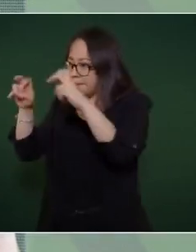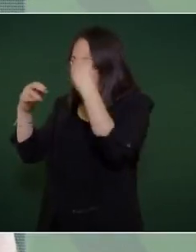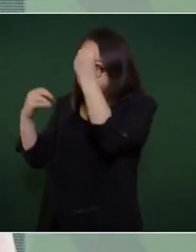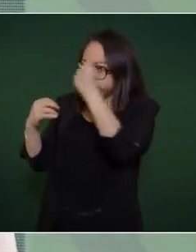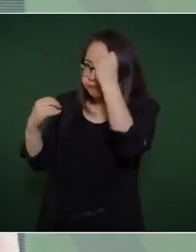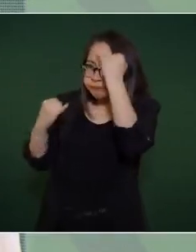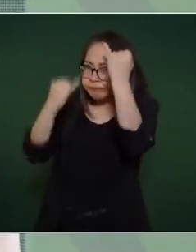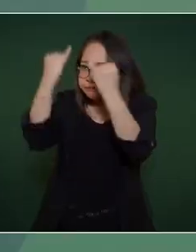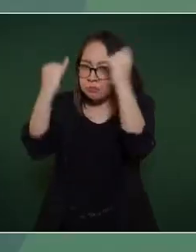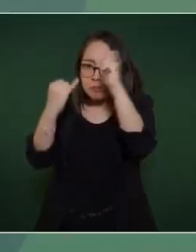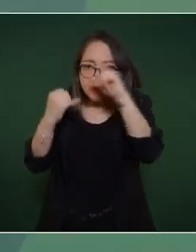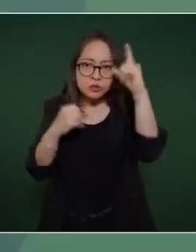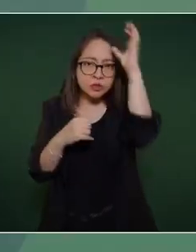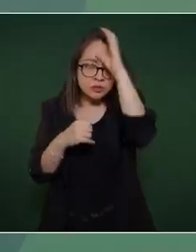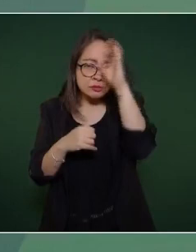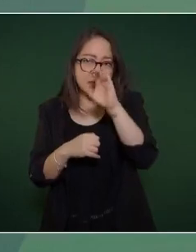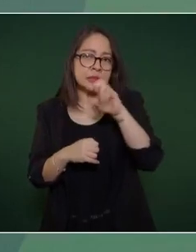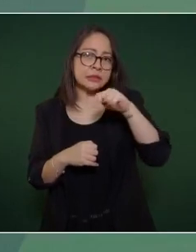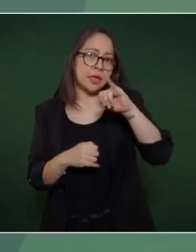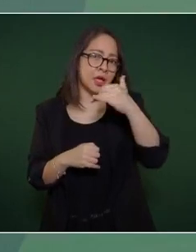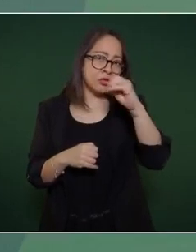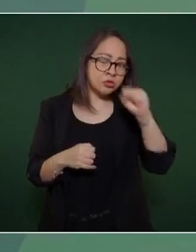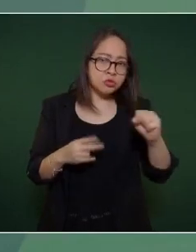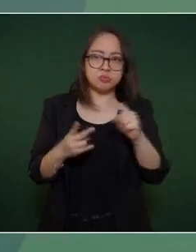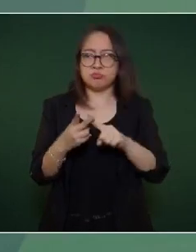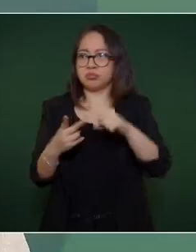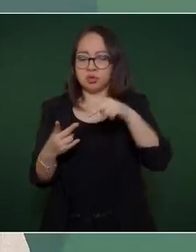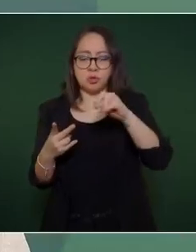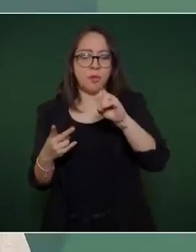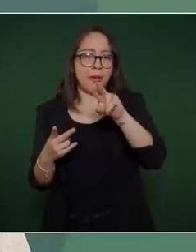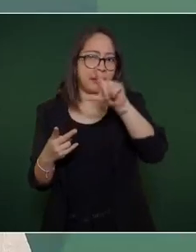artículos, discursos